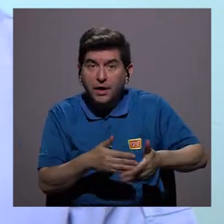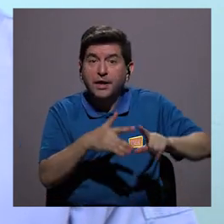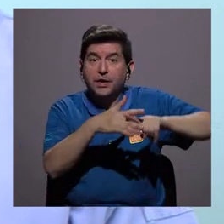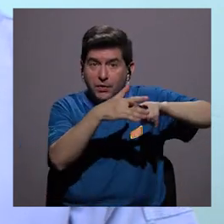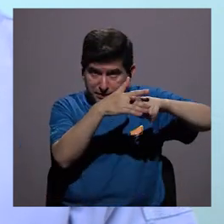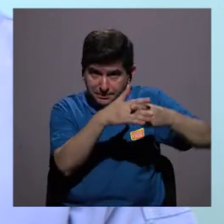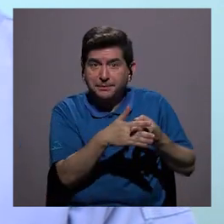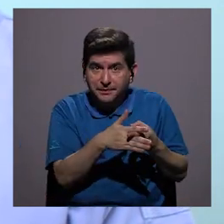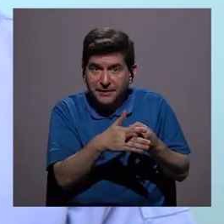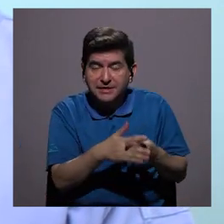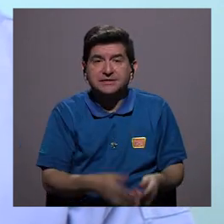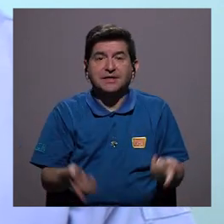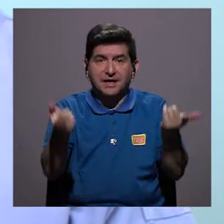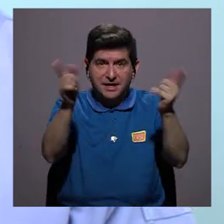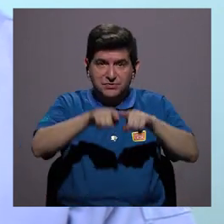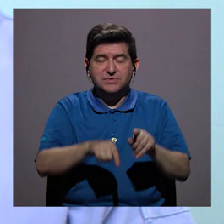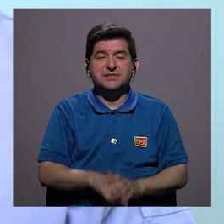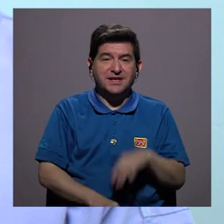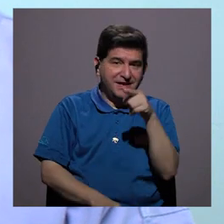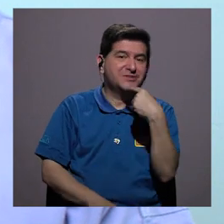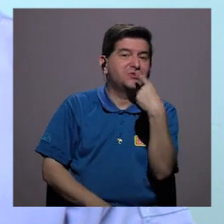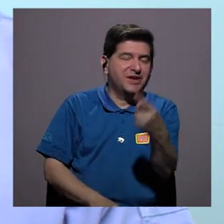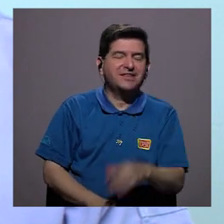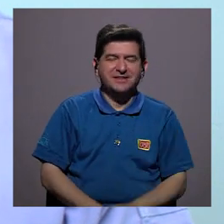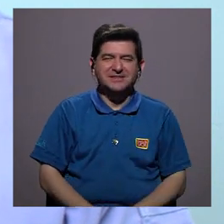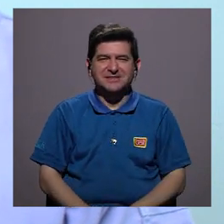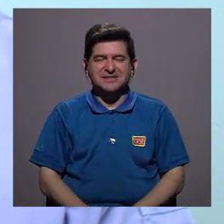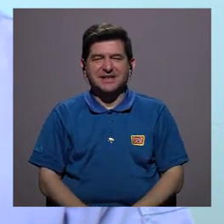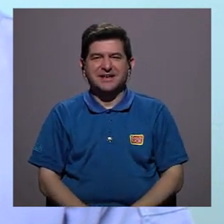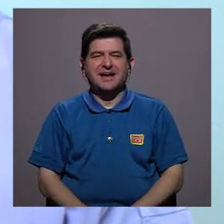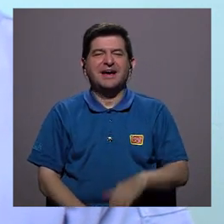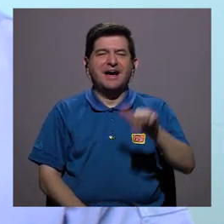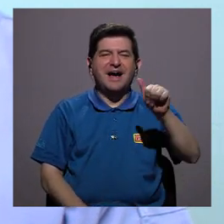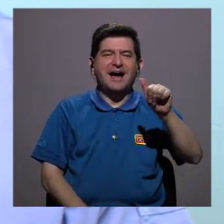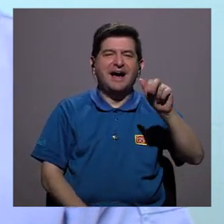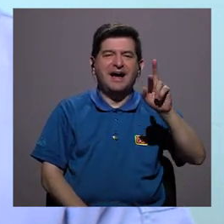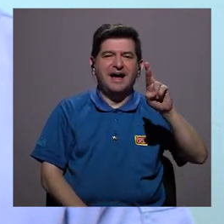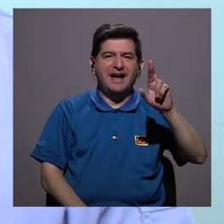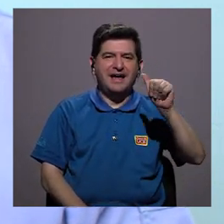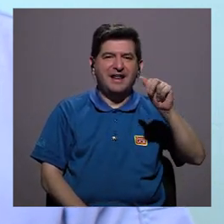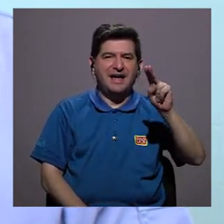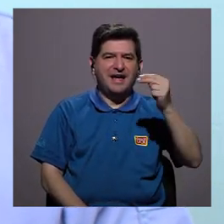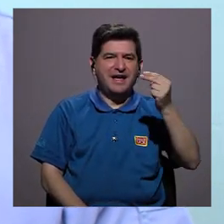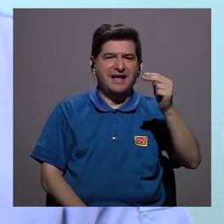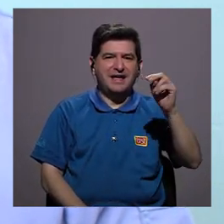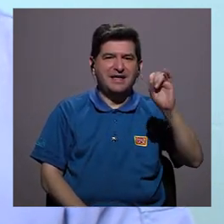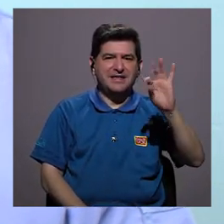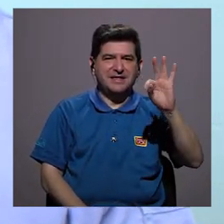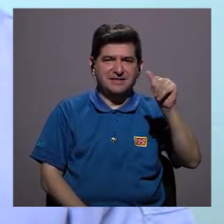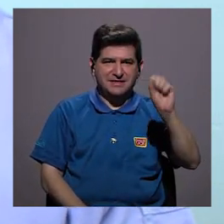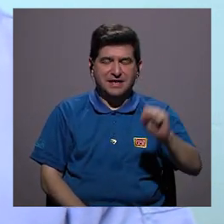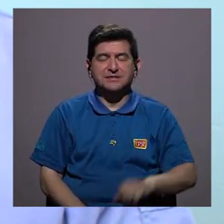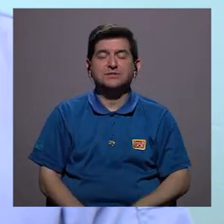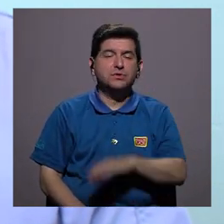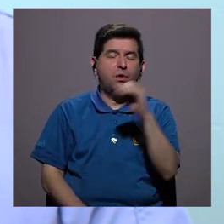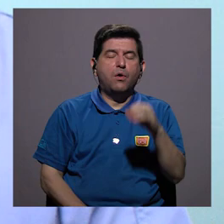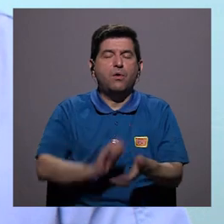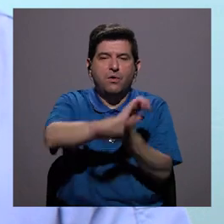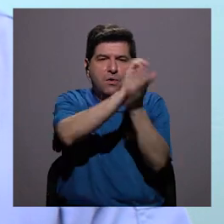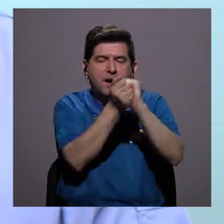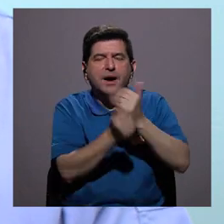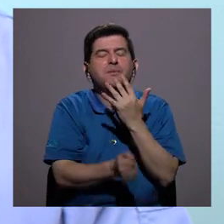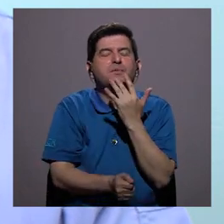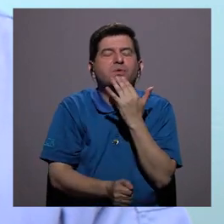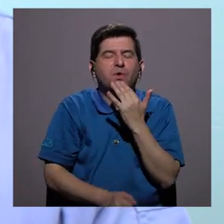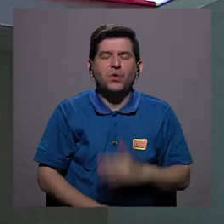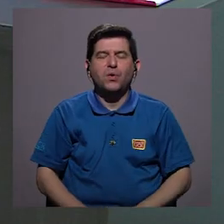Luego empieza a pasar desde arañitas o telangiectasias hasta varices, luego varices más cambios